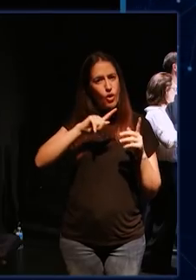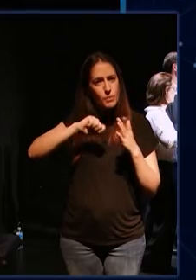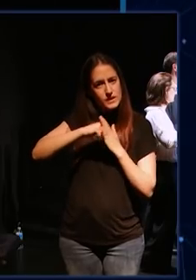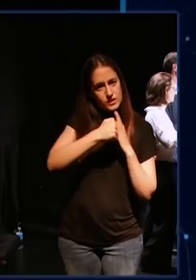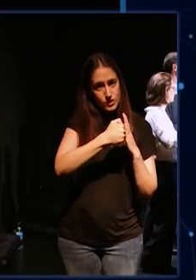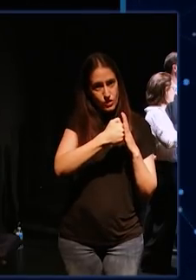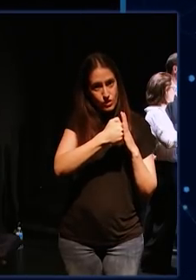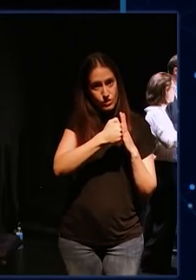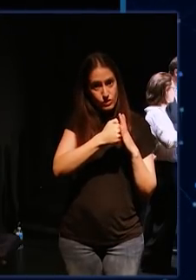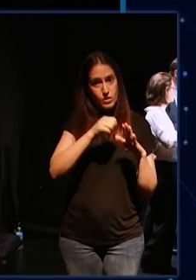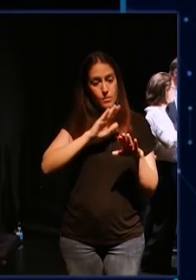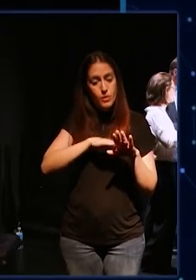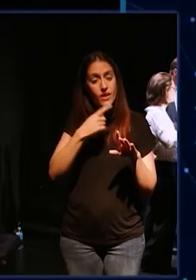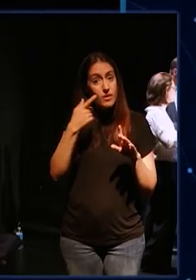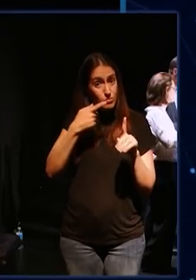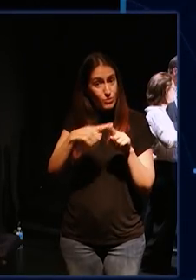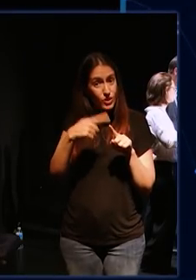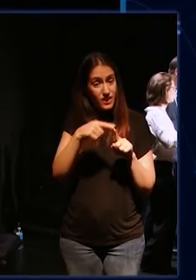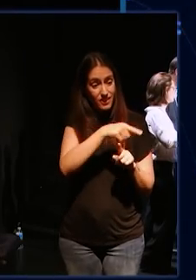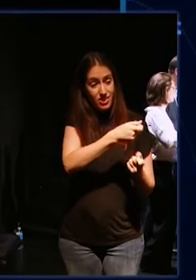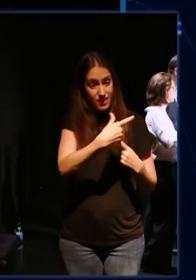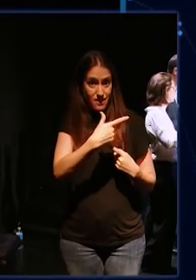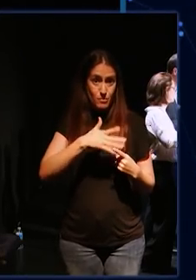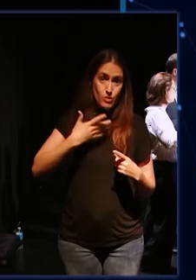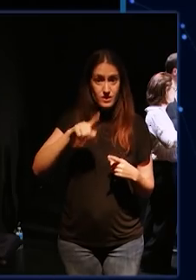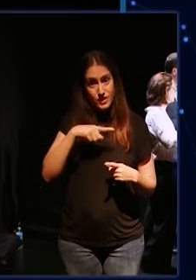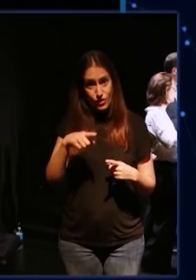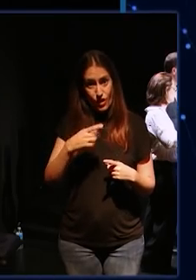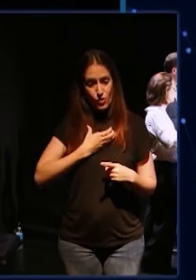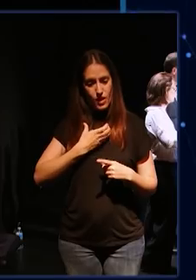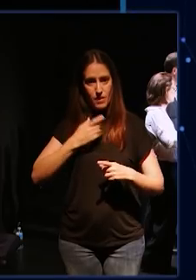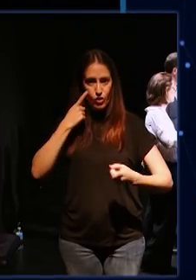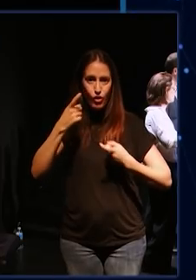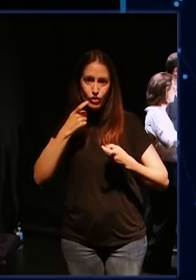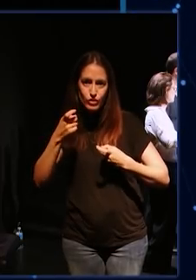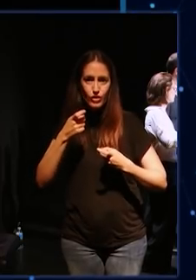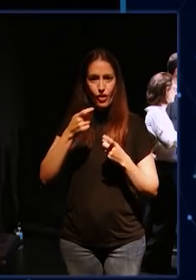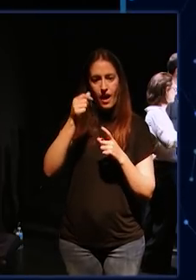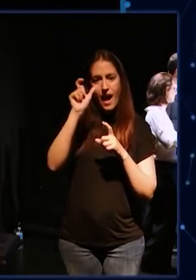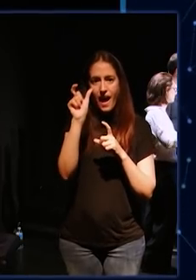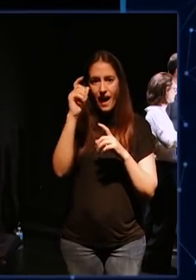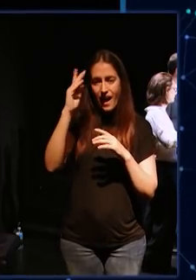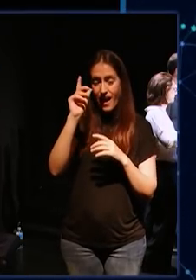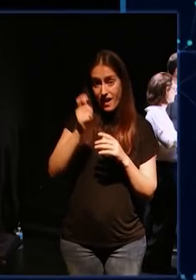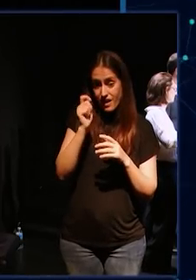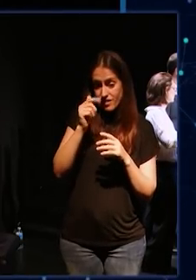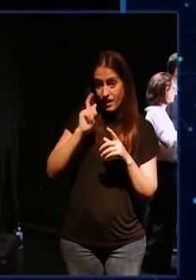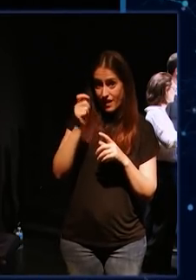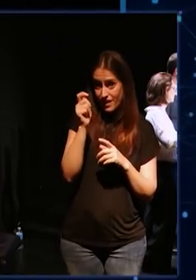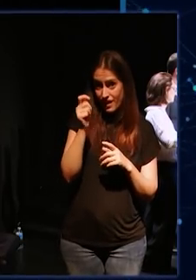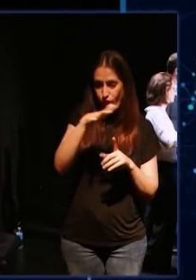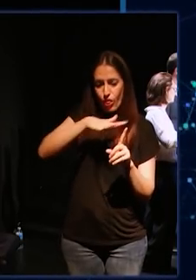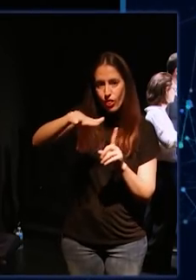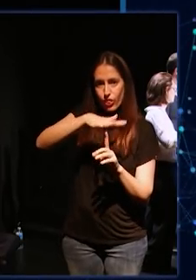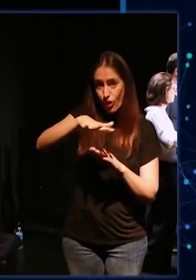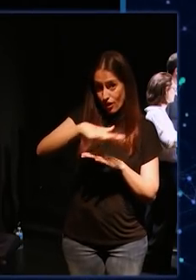tener la competencia de que los propios ayuntamientos seamos los que podamos regular el precio de alquiler por zonas